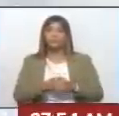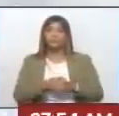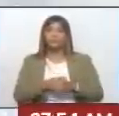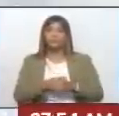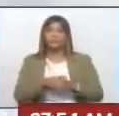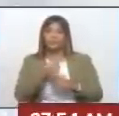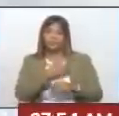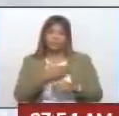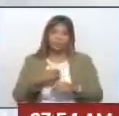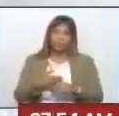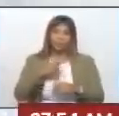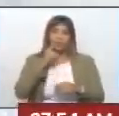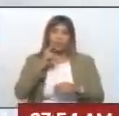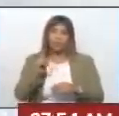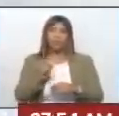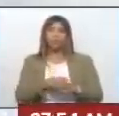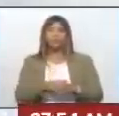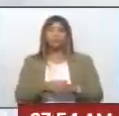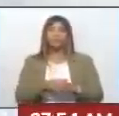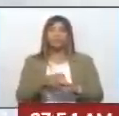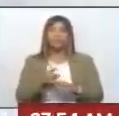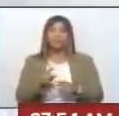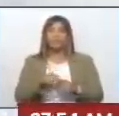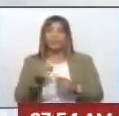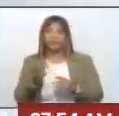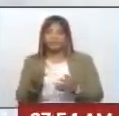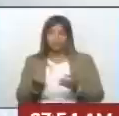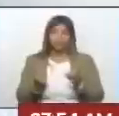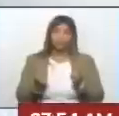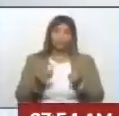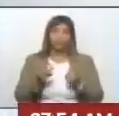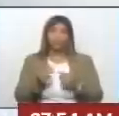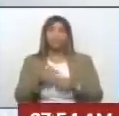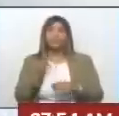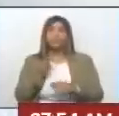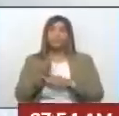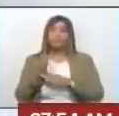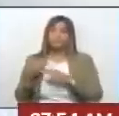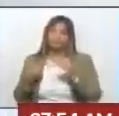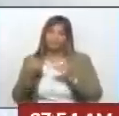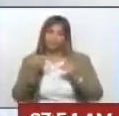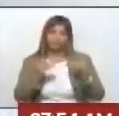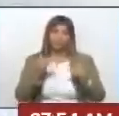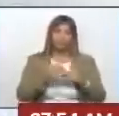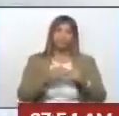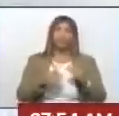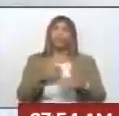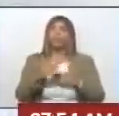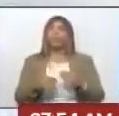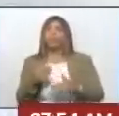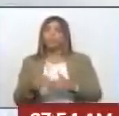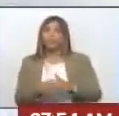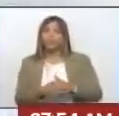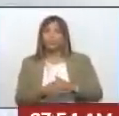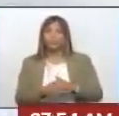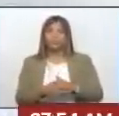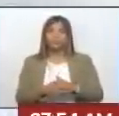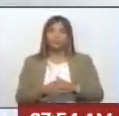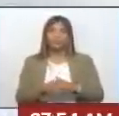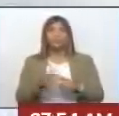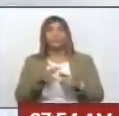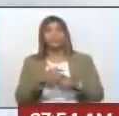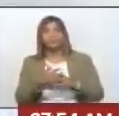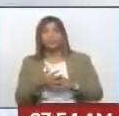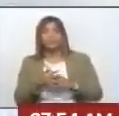del presidente Nicolás Maduro ha traído como consecuencia ir nivelando progresivamente la situación.